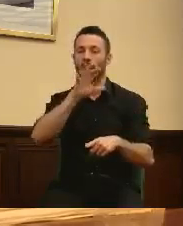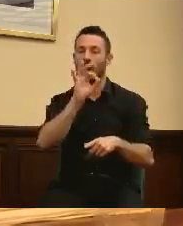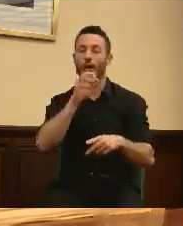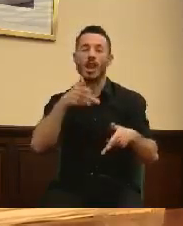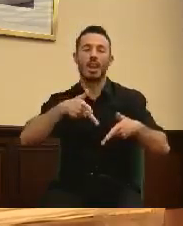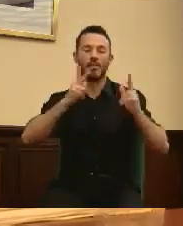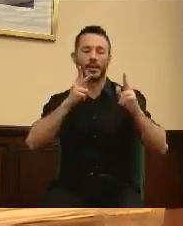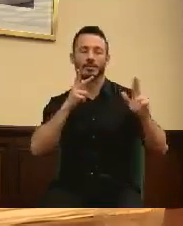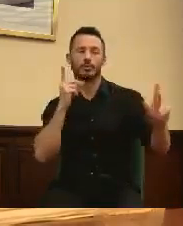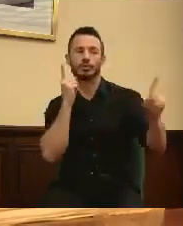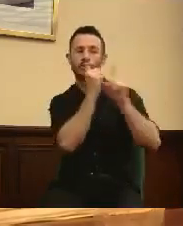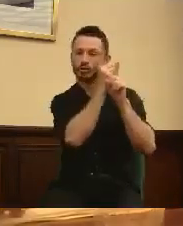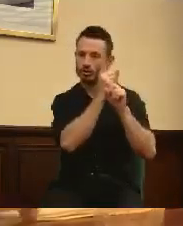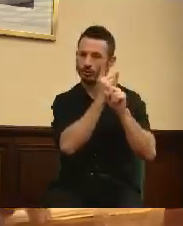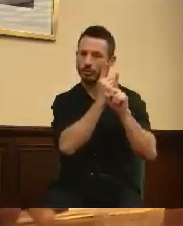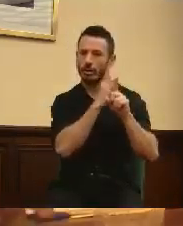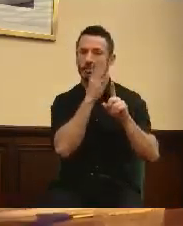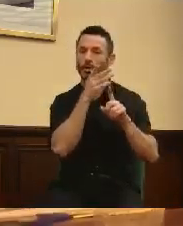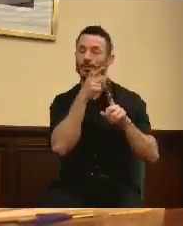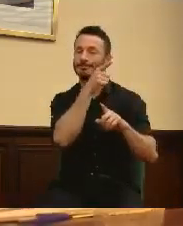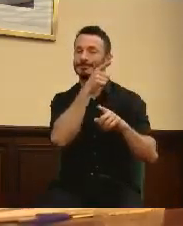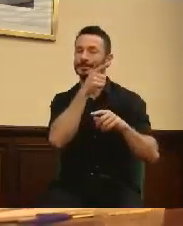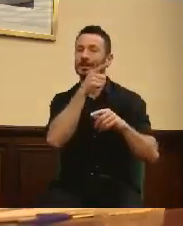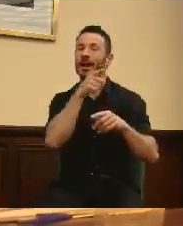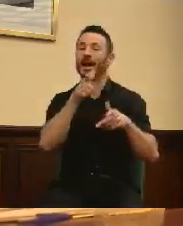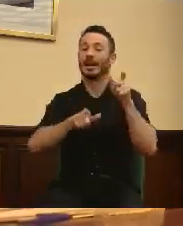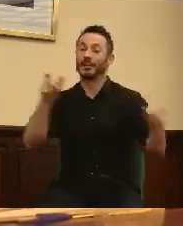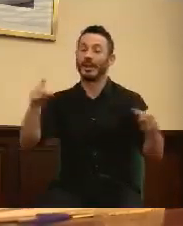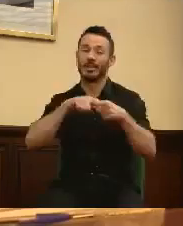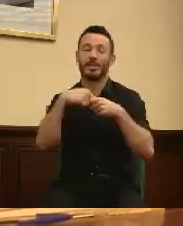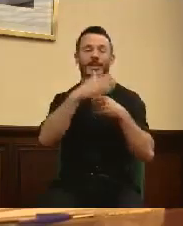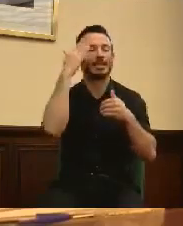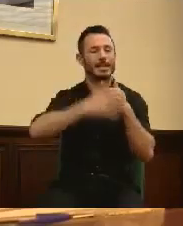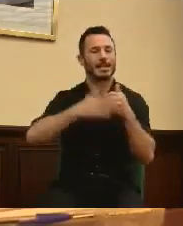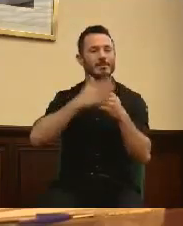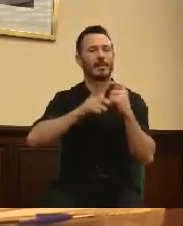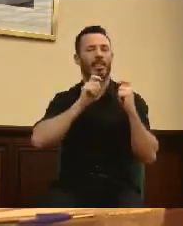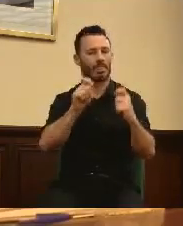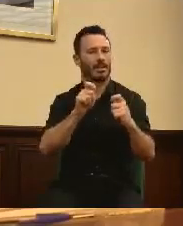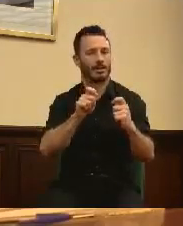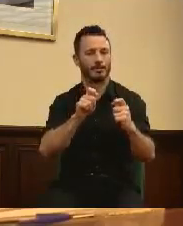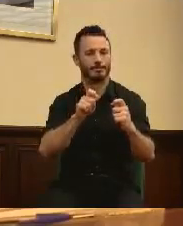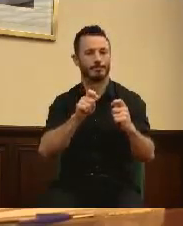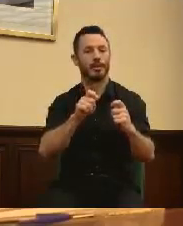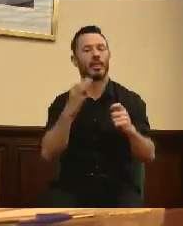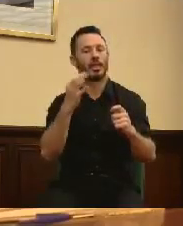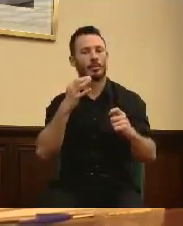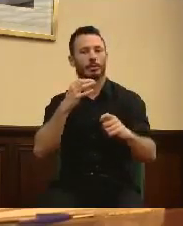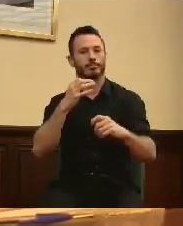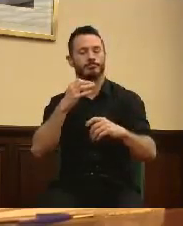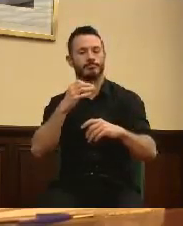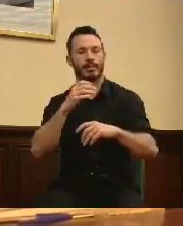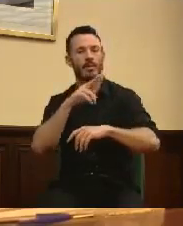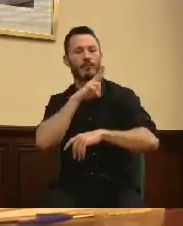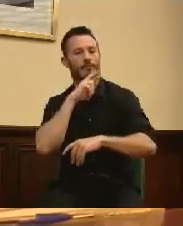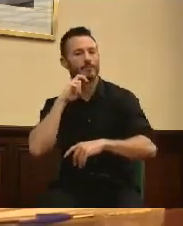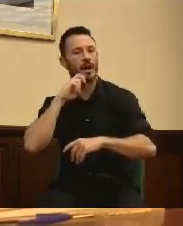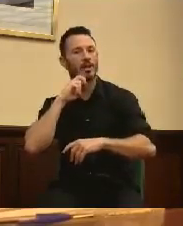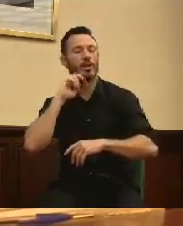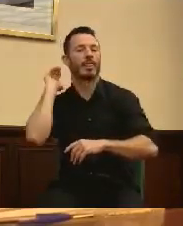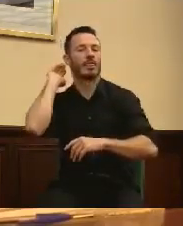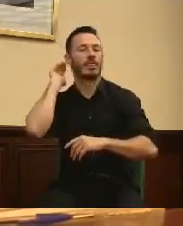limite e impide la participación ciudadana, haciéndolo desde los valores y los principios de la democracia y de la más